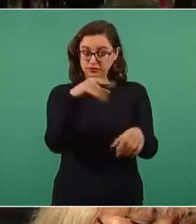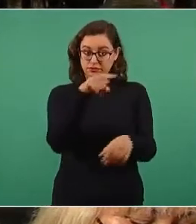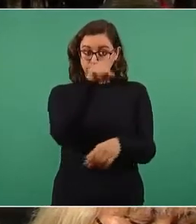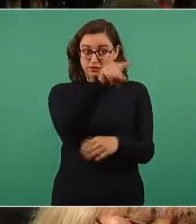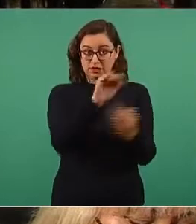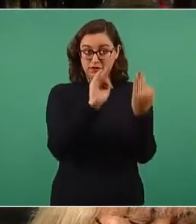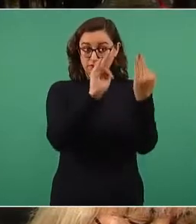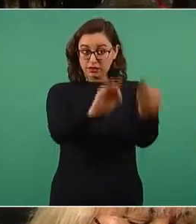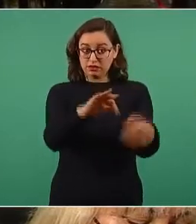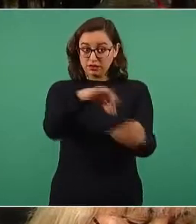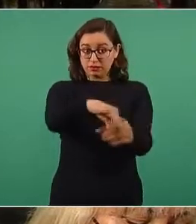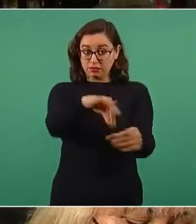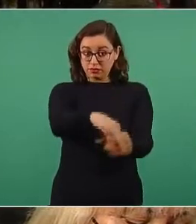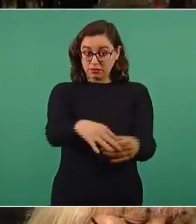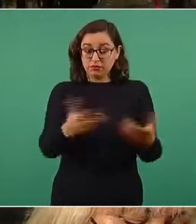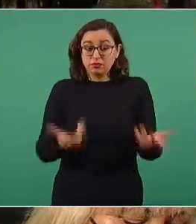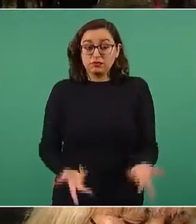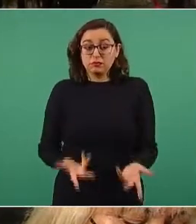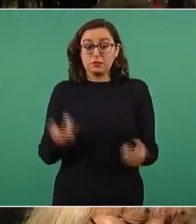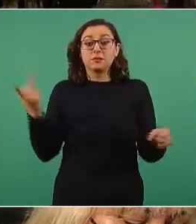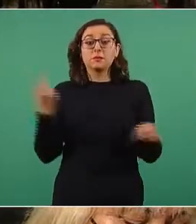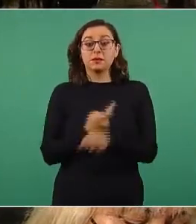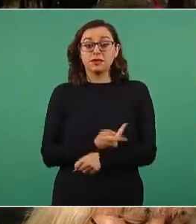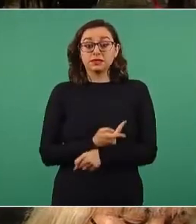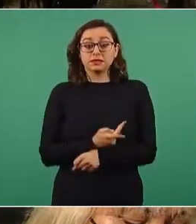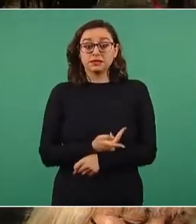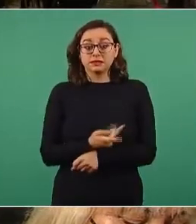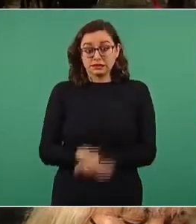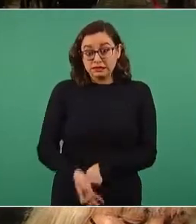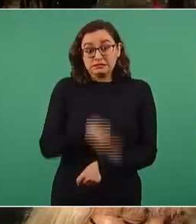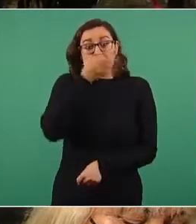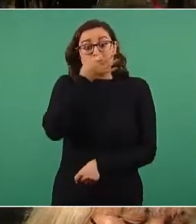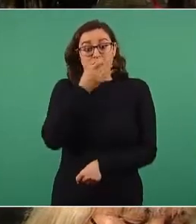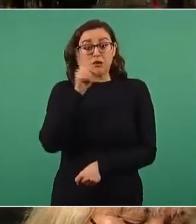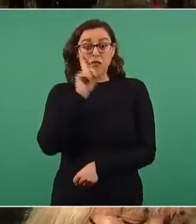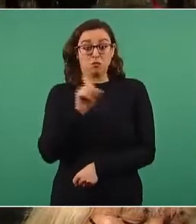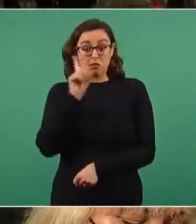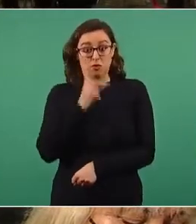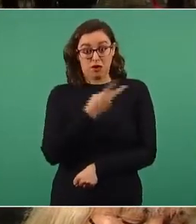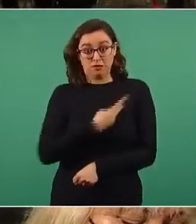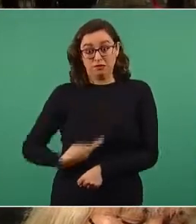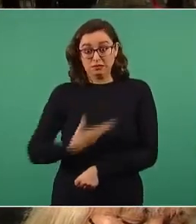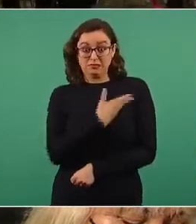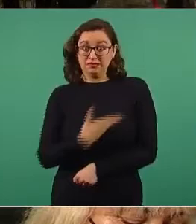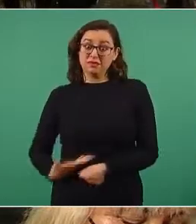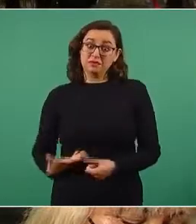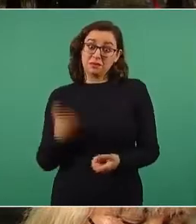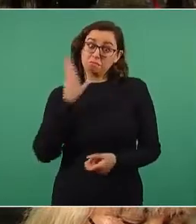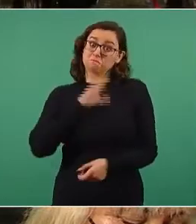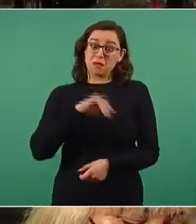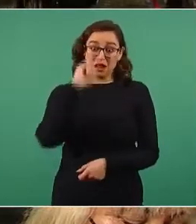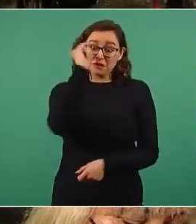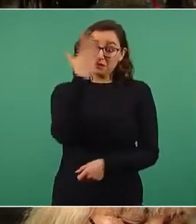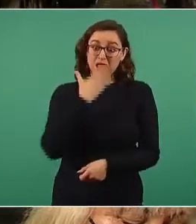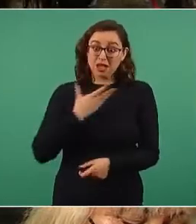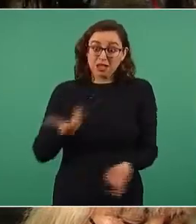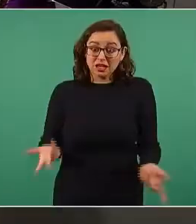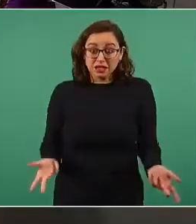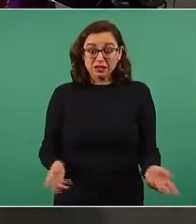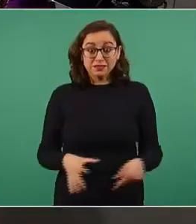presidente de la República, ¿no? Y en vistas de la visita de Kamala Harris, a lo mejor no es una buena imagen política para el gobierno,